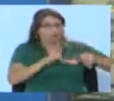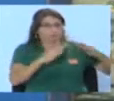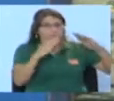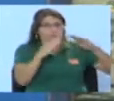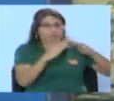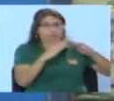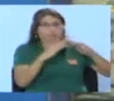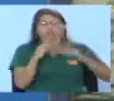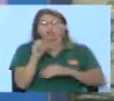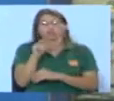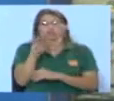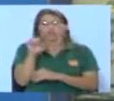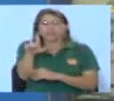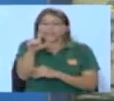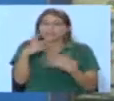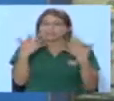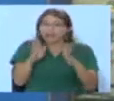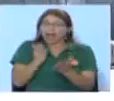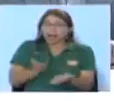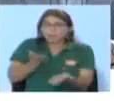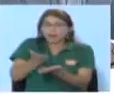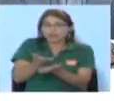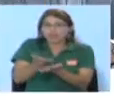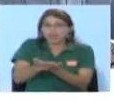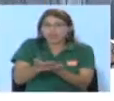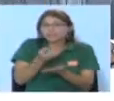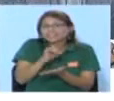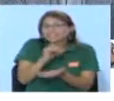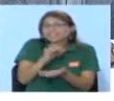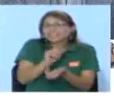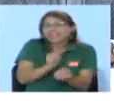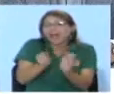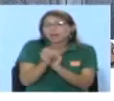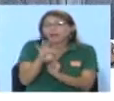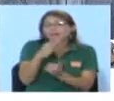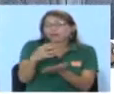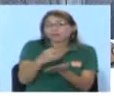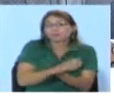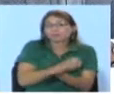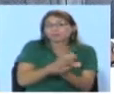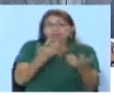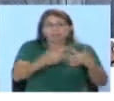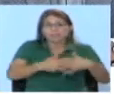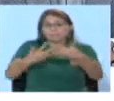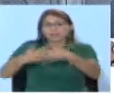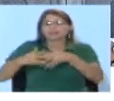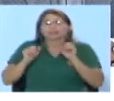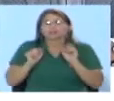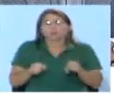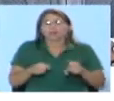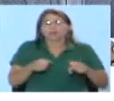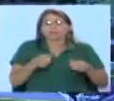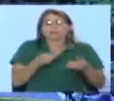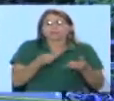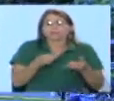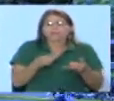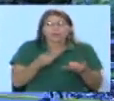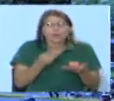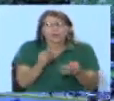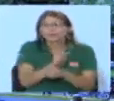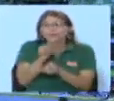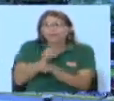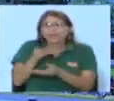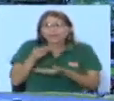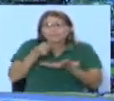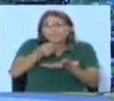planteado SUTEL es que con el cambio de cobro, las operadoras van a poder invertir más. Pero eso